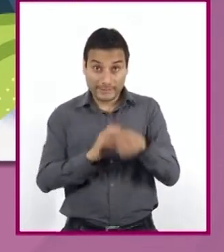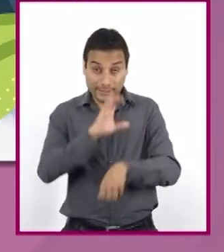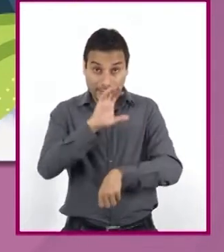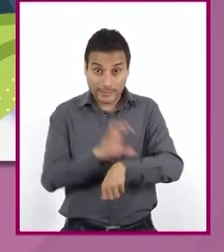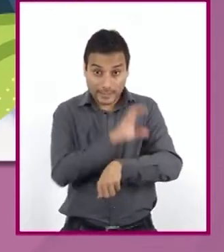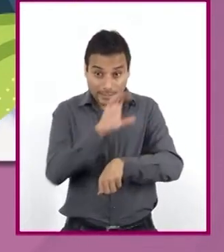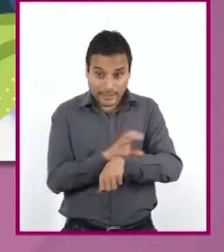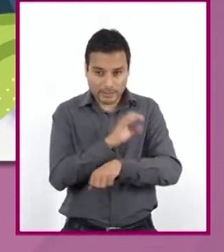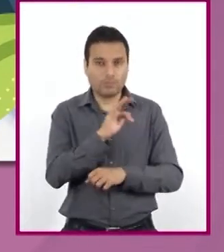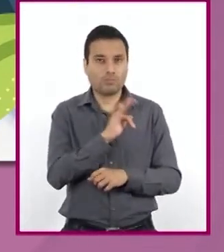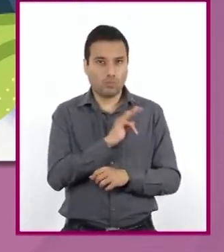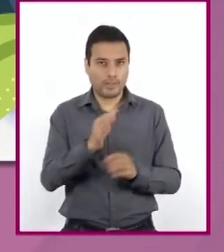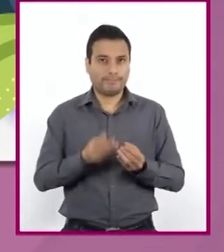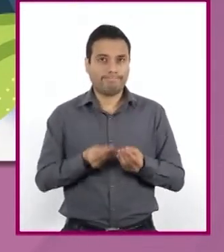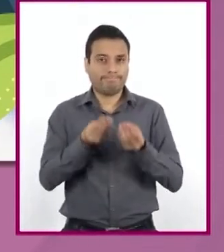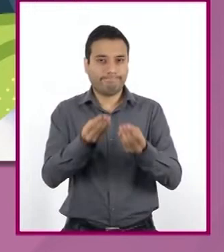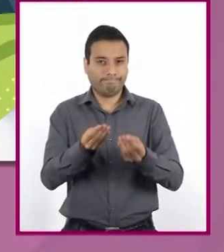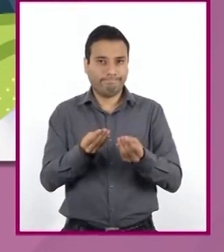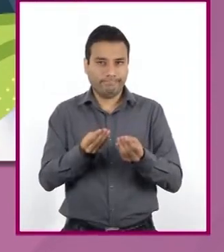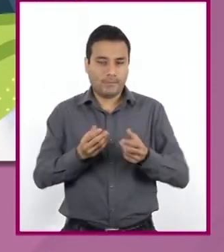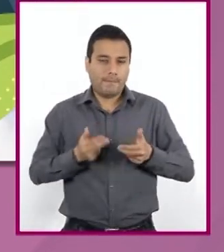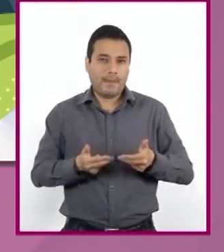transfieran a través de los ecosistemas.